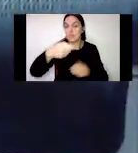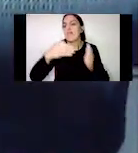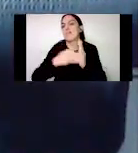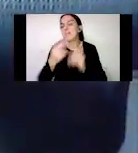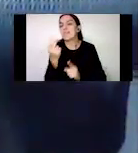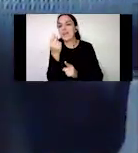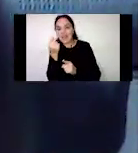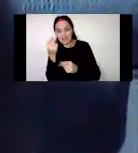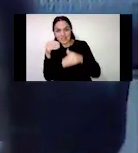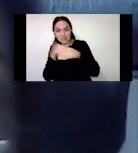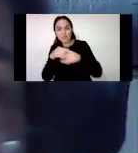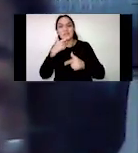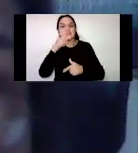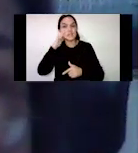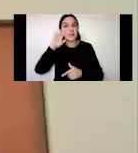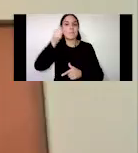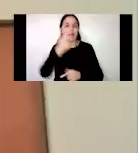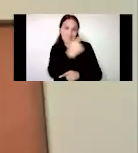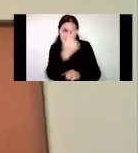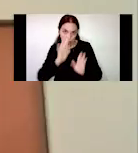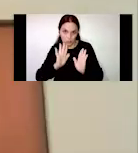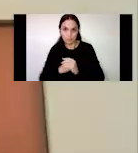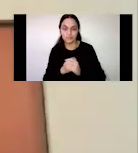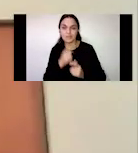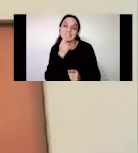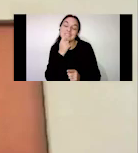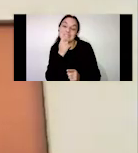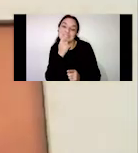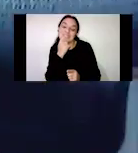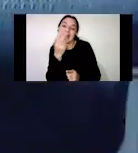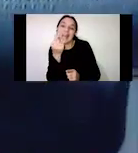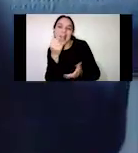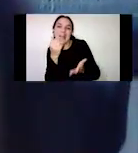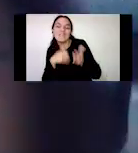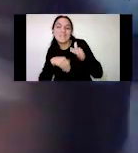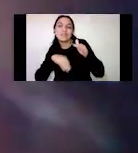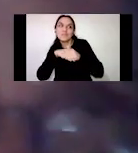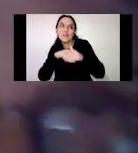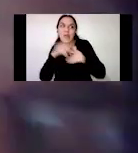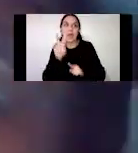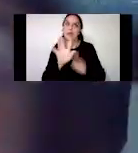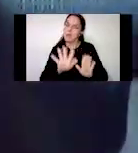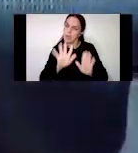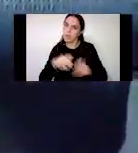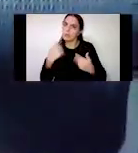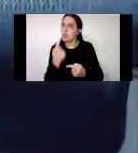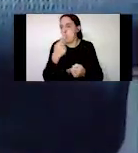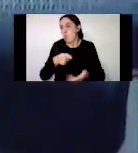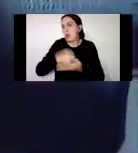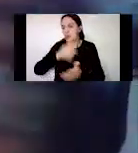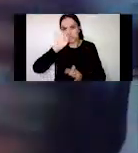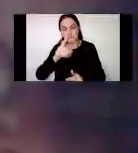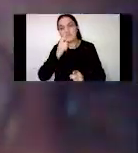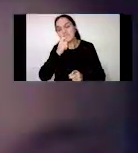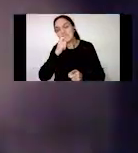en el CIPA. Si tenés tenés una calificación de alto riesgo, te dan una sola cuota. Si tenés riesgo